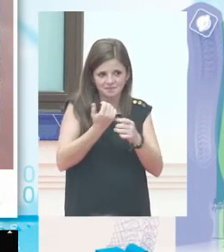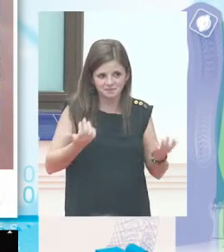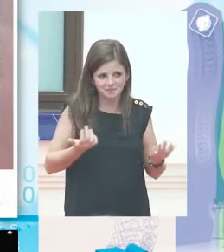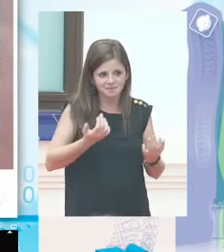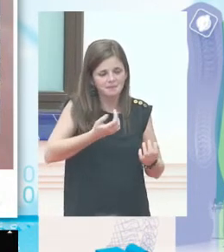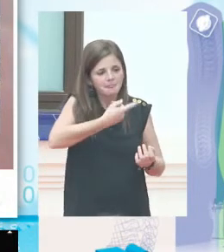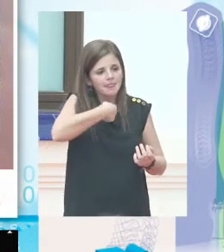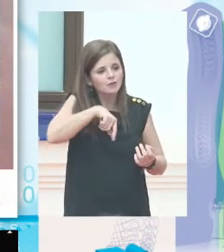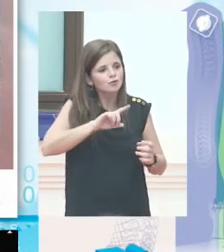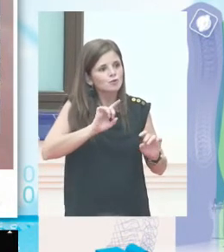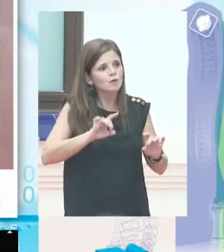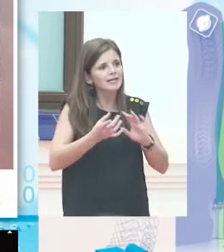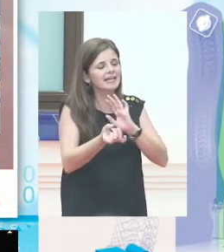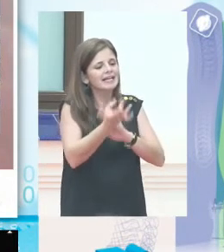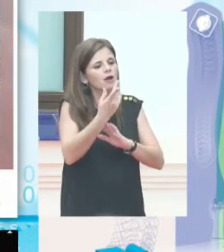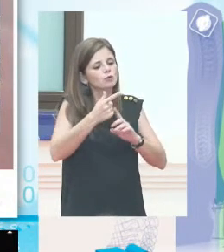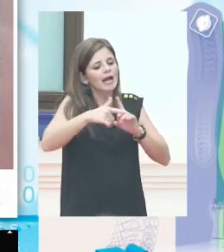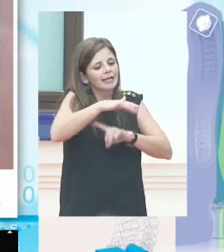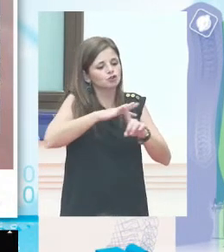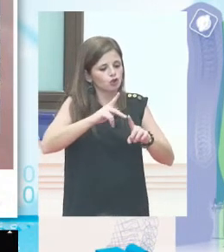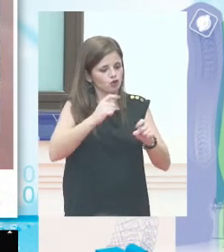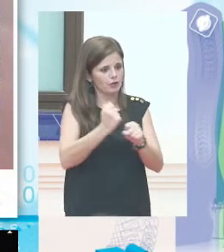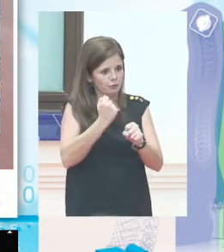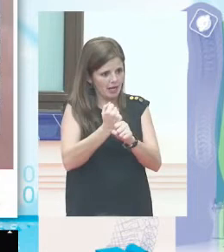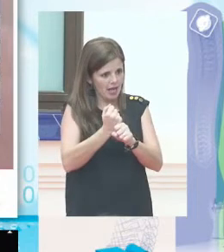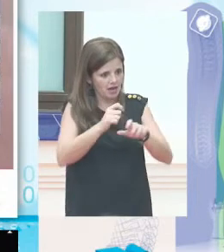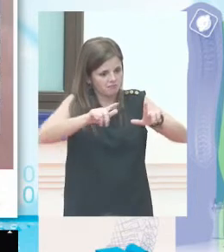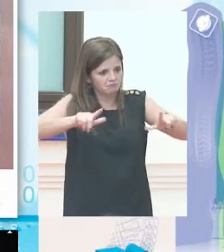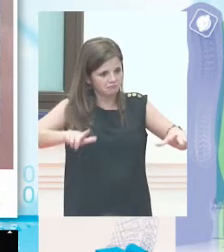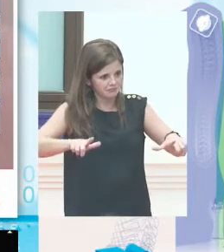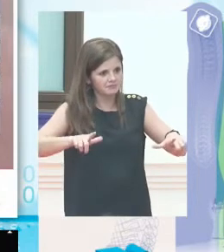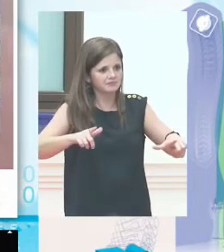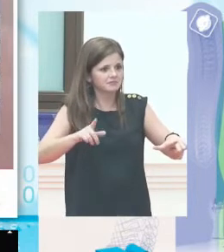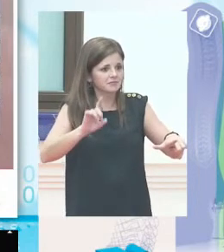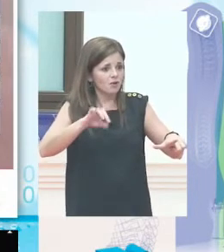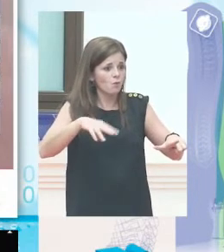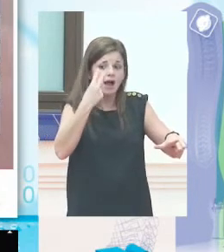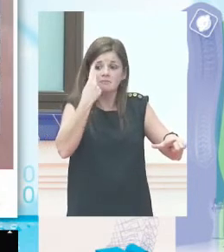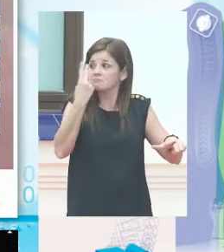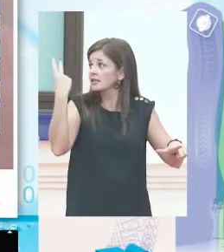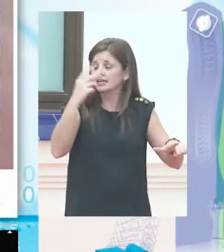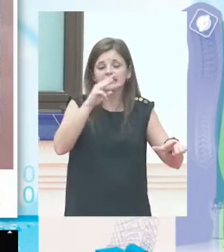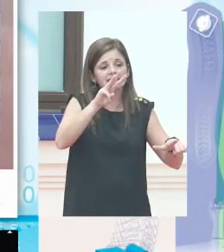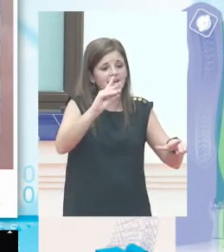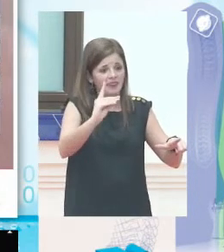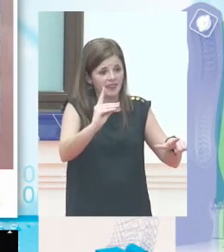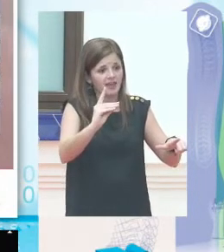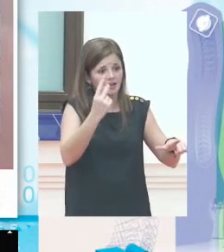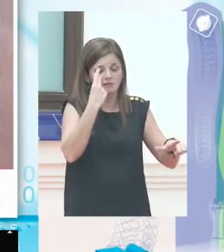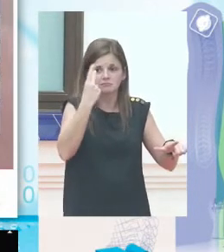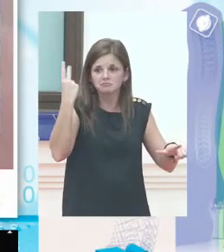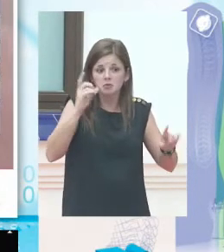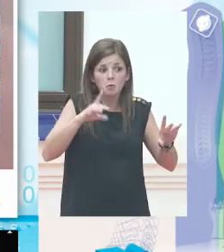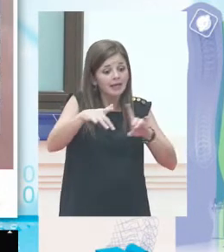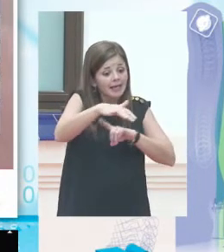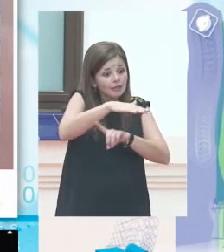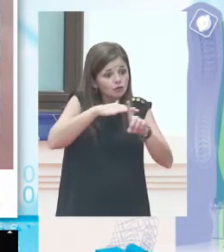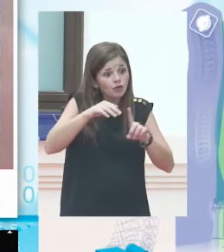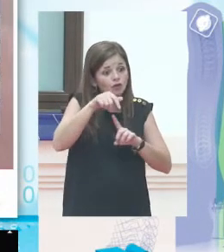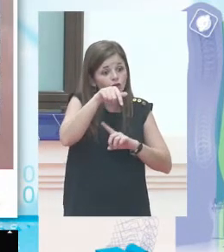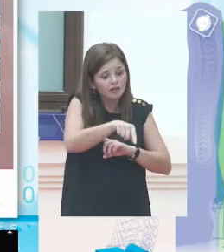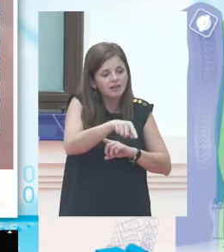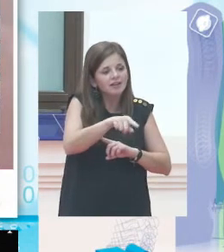era reproducir un entorno laboral en 3 dimensiones, como podéis ver en la imagen, y sobre ese entorno